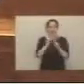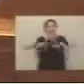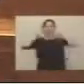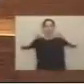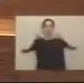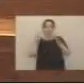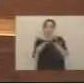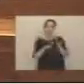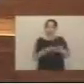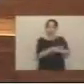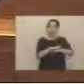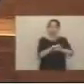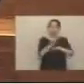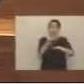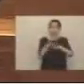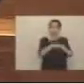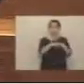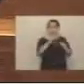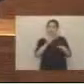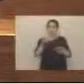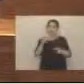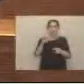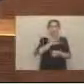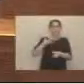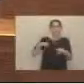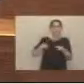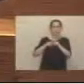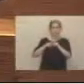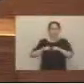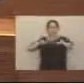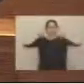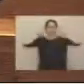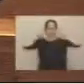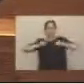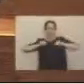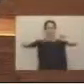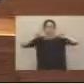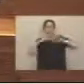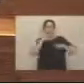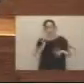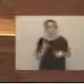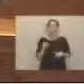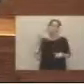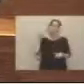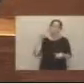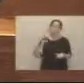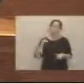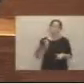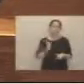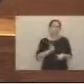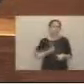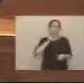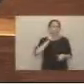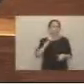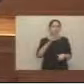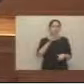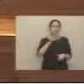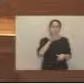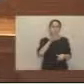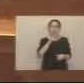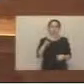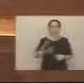gobierno buscando titular como el zahorí al agua y esto le da esa oportunidad.